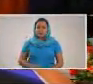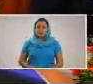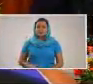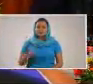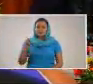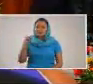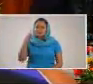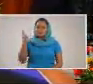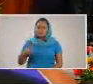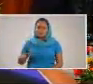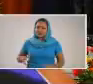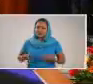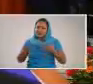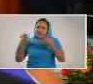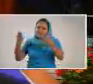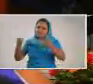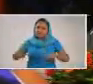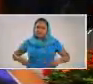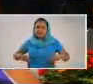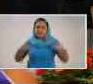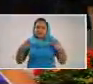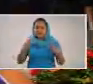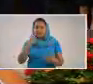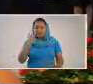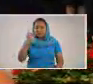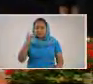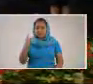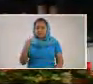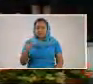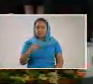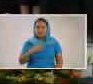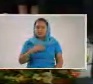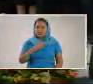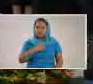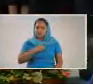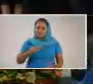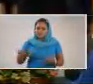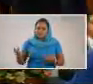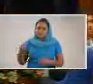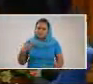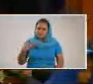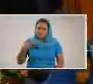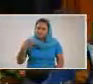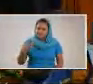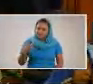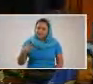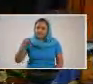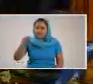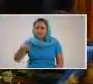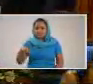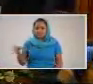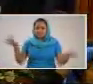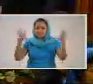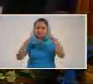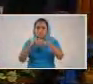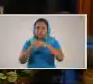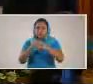que nunca le ha entregado su vida al Señor, yo quiero invitarle a que en esta noche usted lo